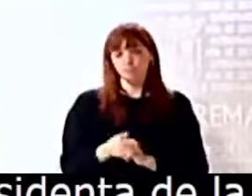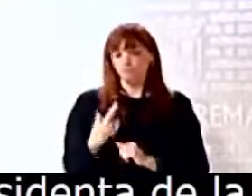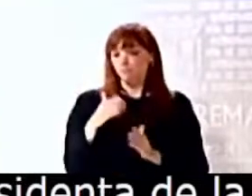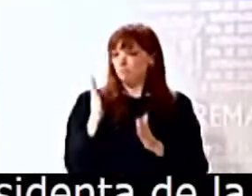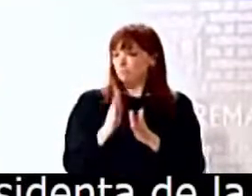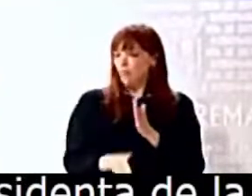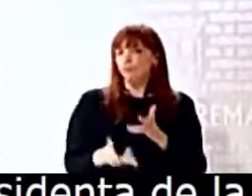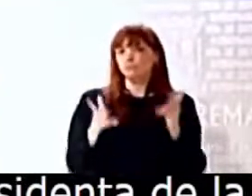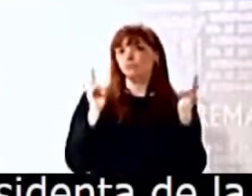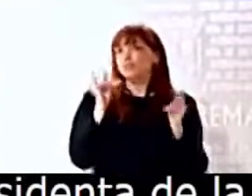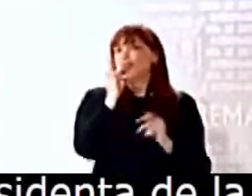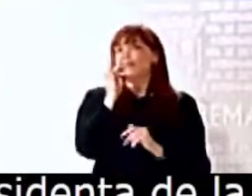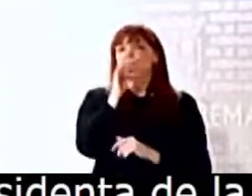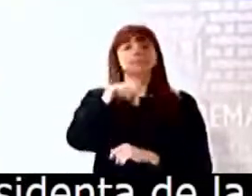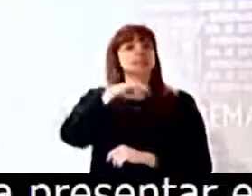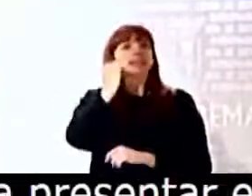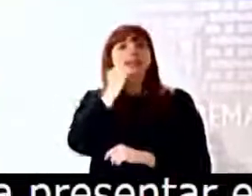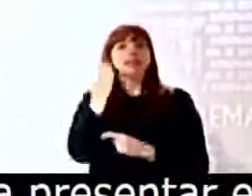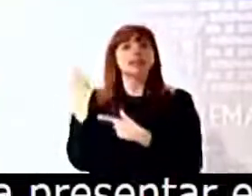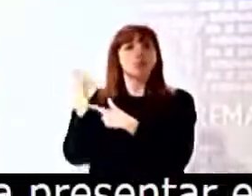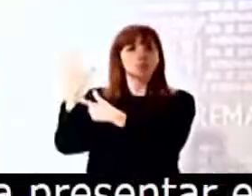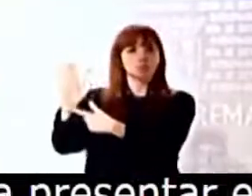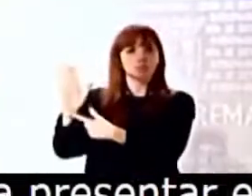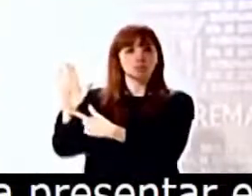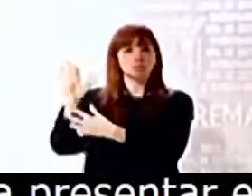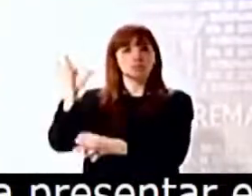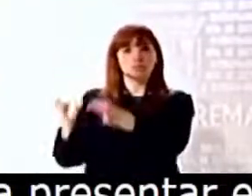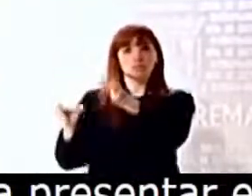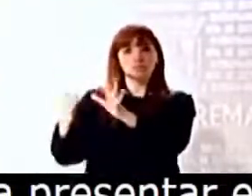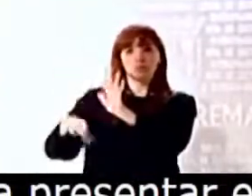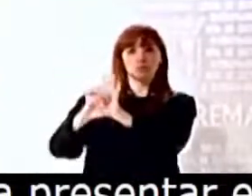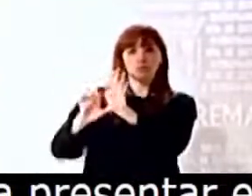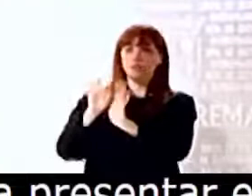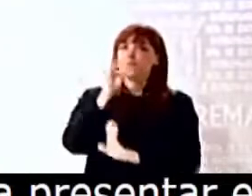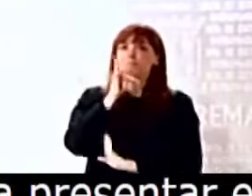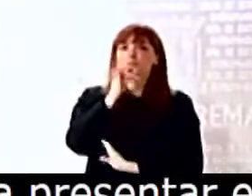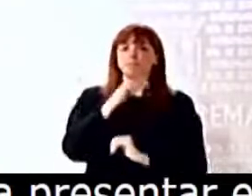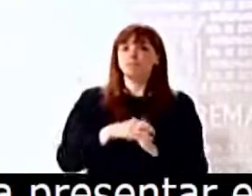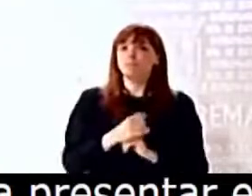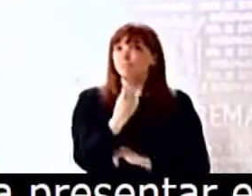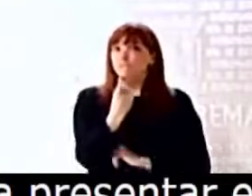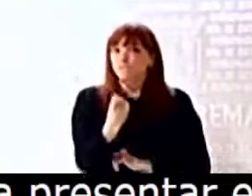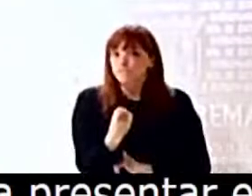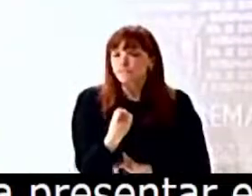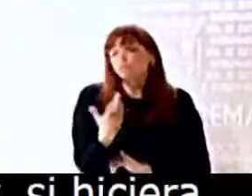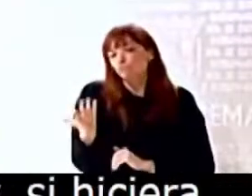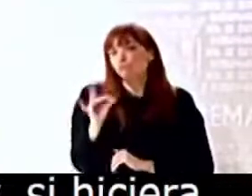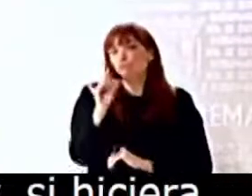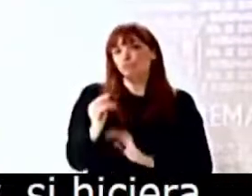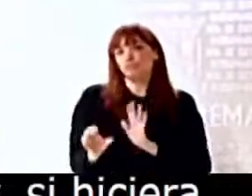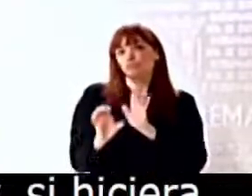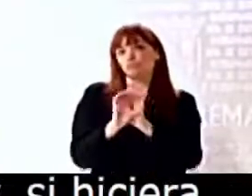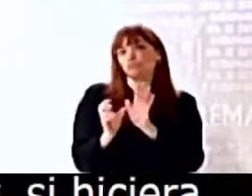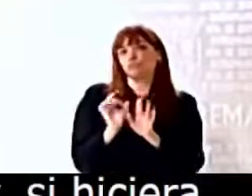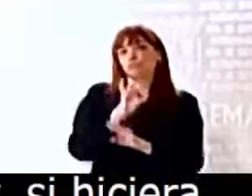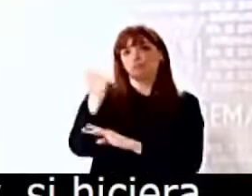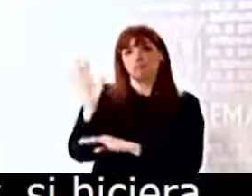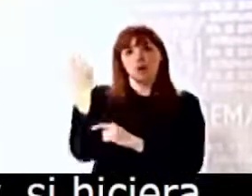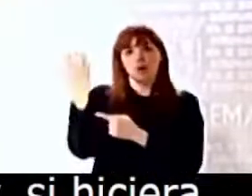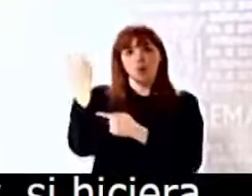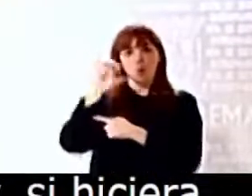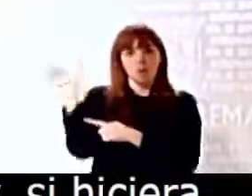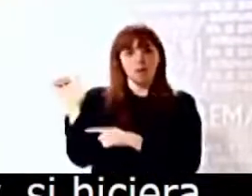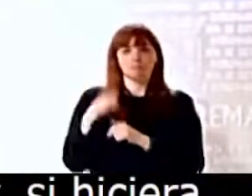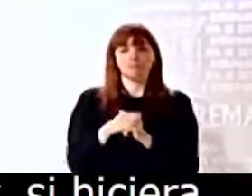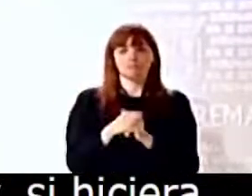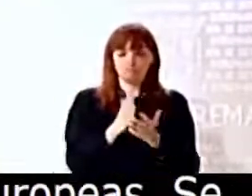para presentar ese recurso de amparo ante el Constitucional y, si hiciera falta, también recurso ante instituciones europeas. Se